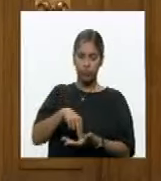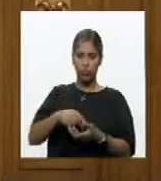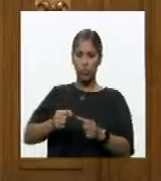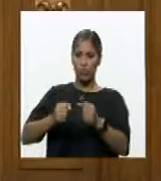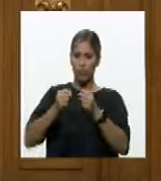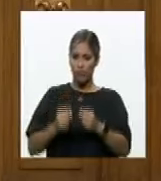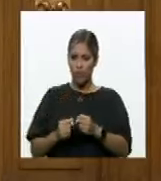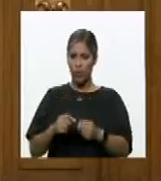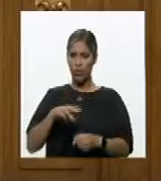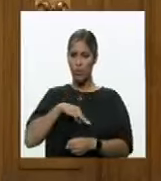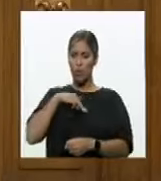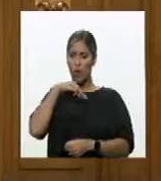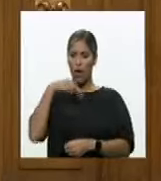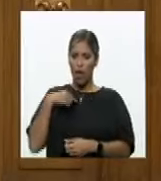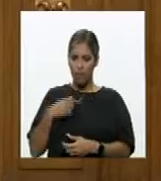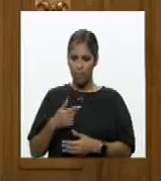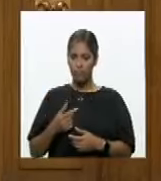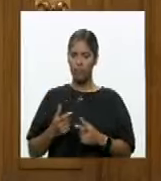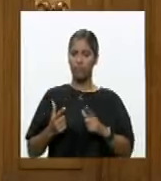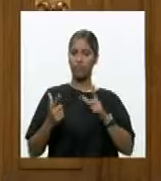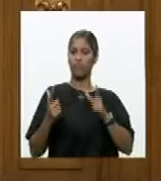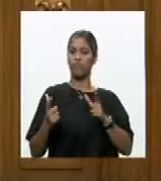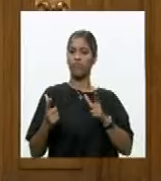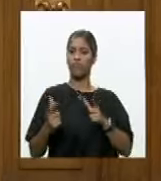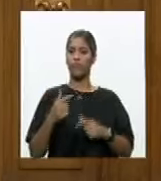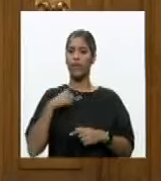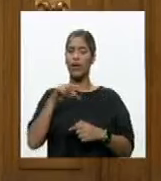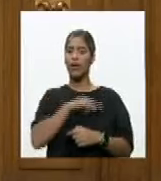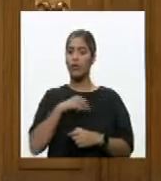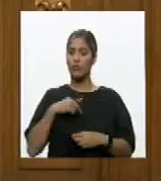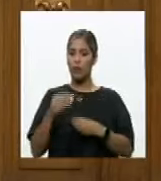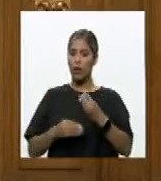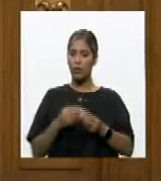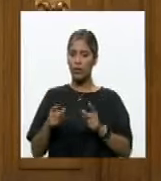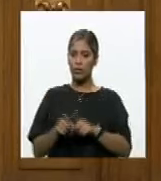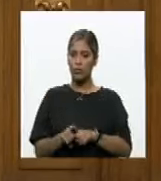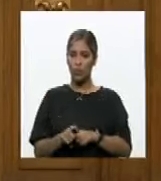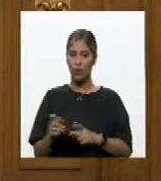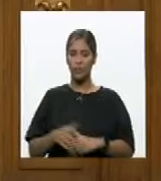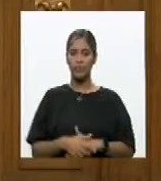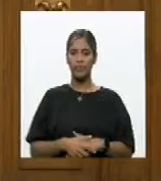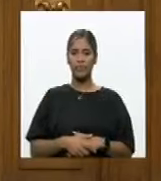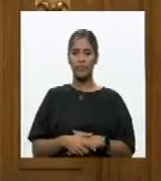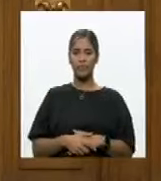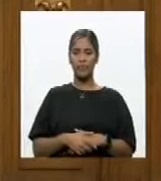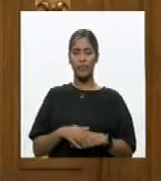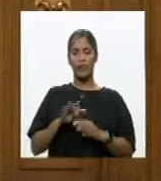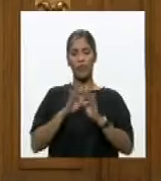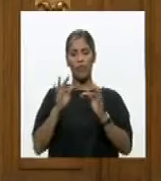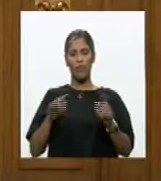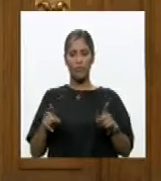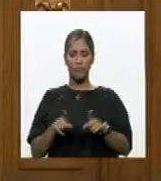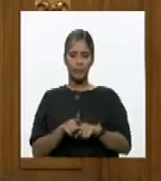y la moral en alto. Es bueno hacer una similitud